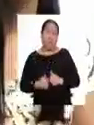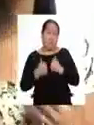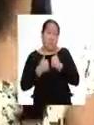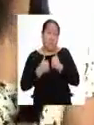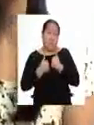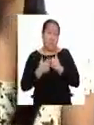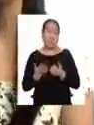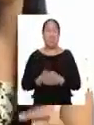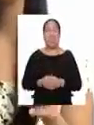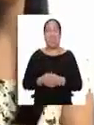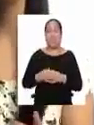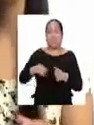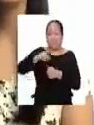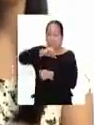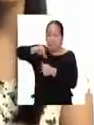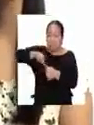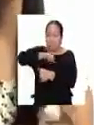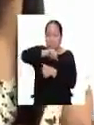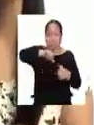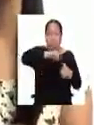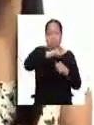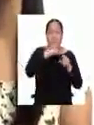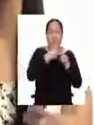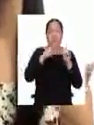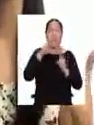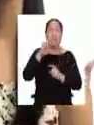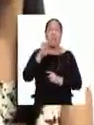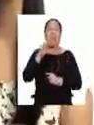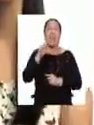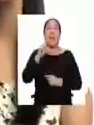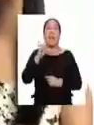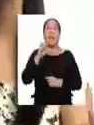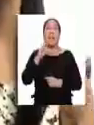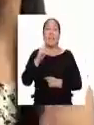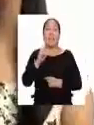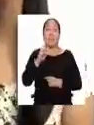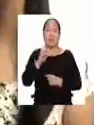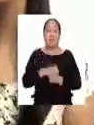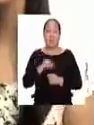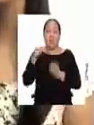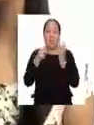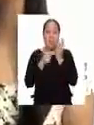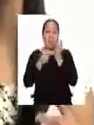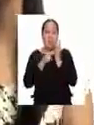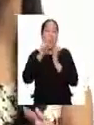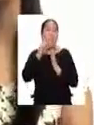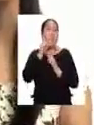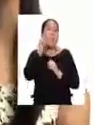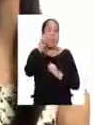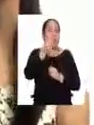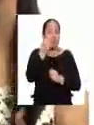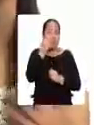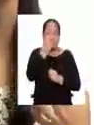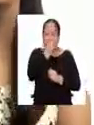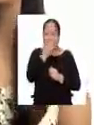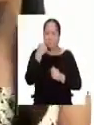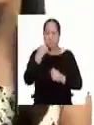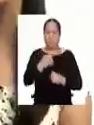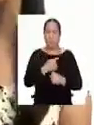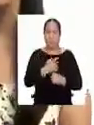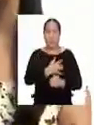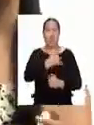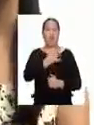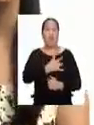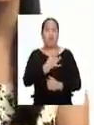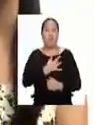entorno. Sin embargo, la realidad virtual es un espacio en donde la tecnología engaña nuestros sentidos y nos hace creer que estamos en